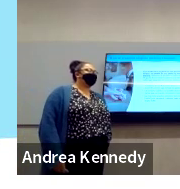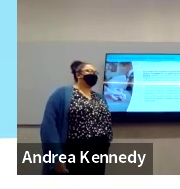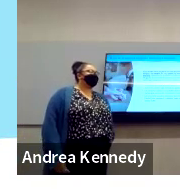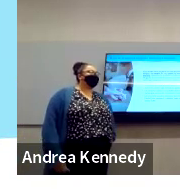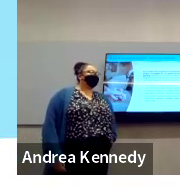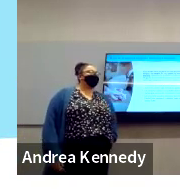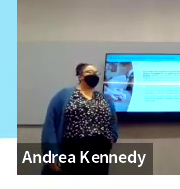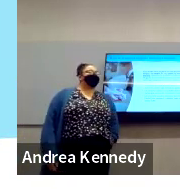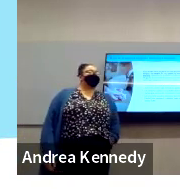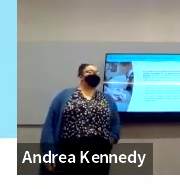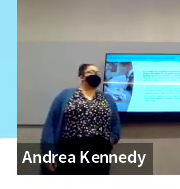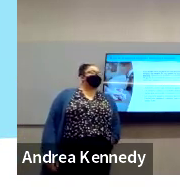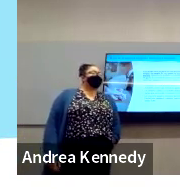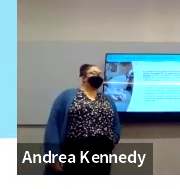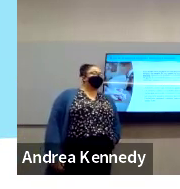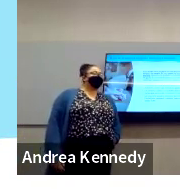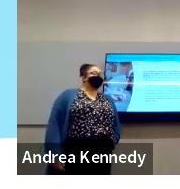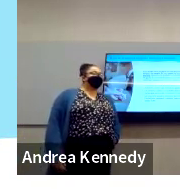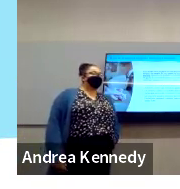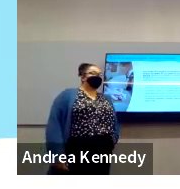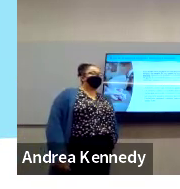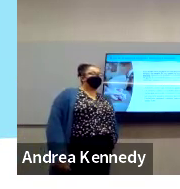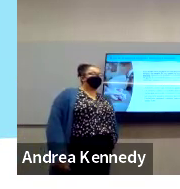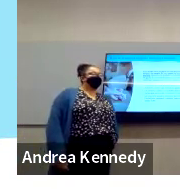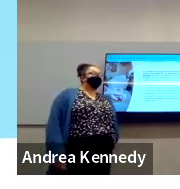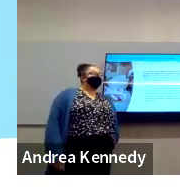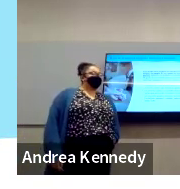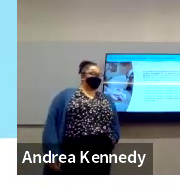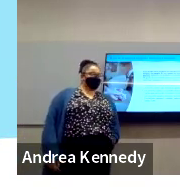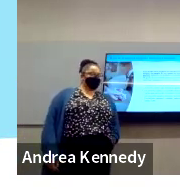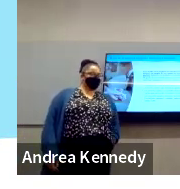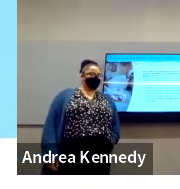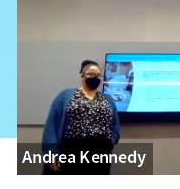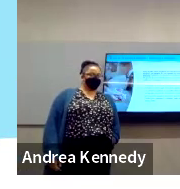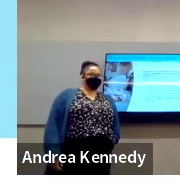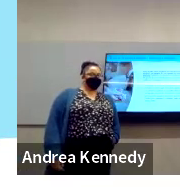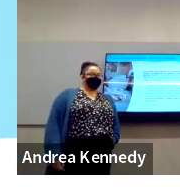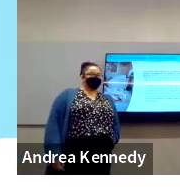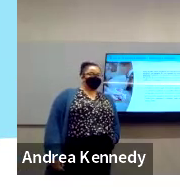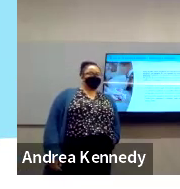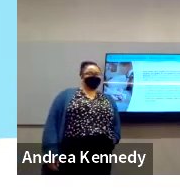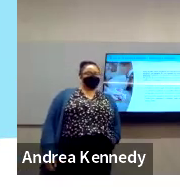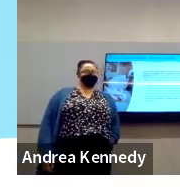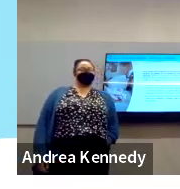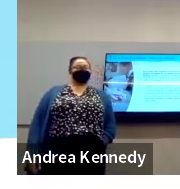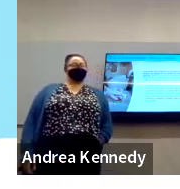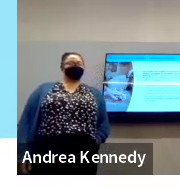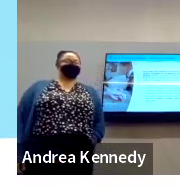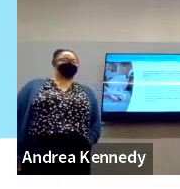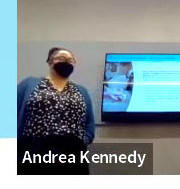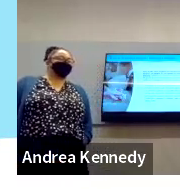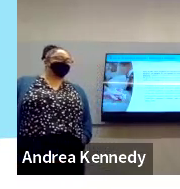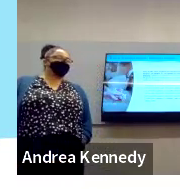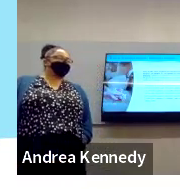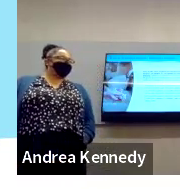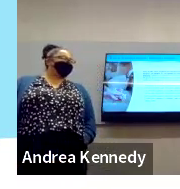ya no va, y automáticamente que incluye los gastos de servicios públicos.